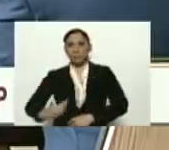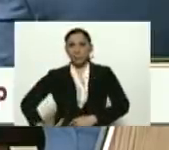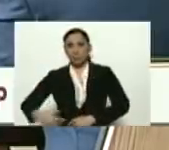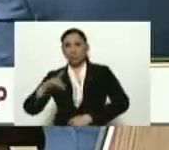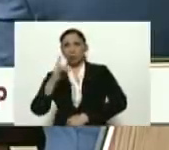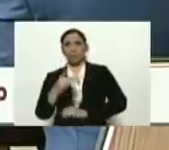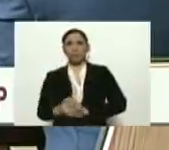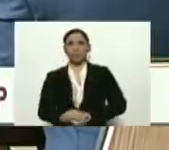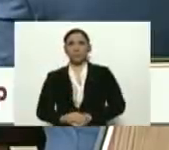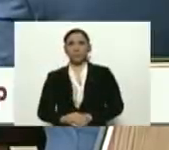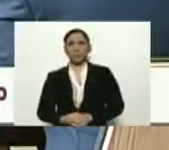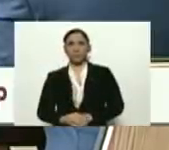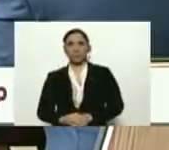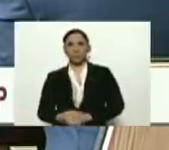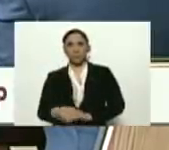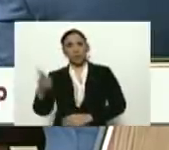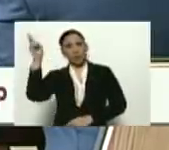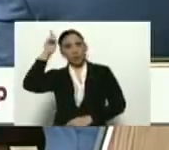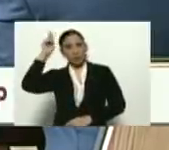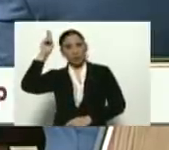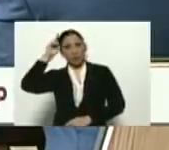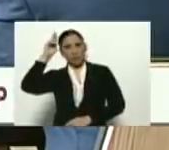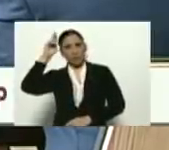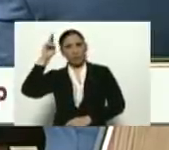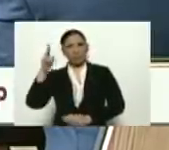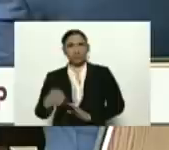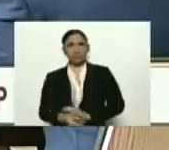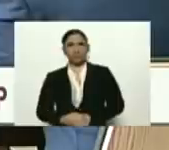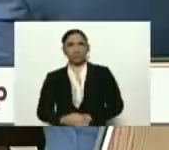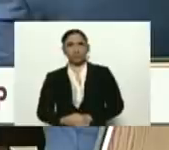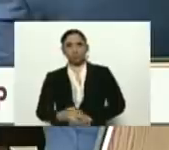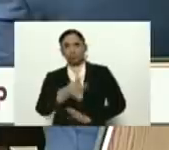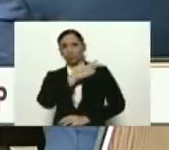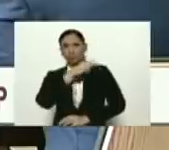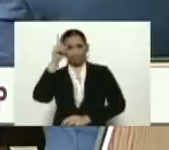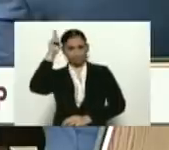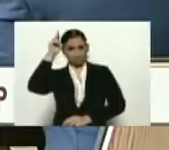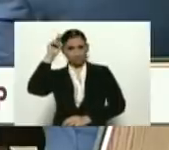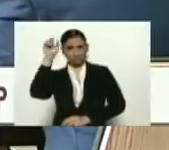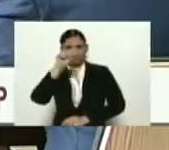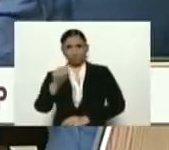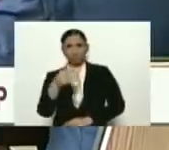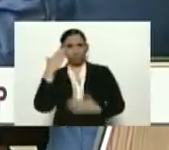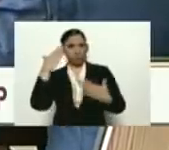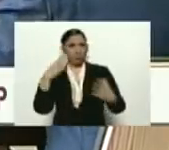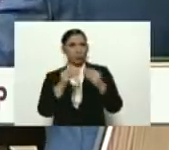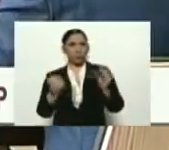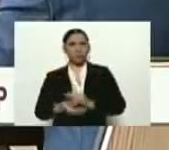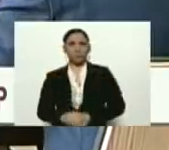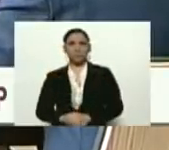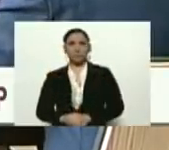compañero, jefe indio del sur. Saludos a todos y a todas.